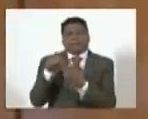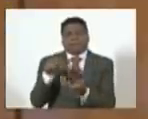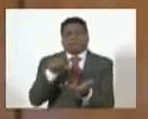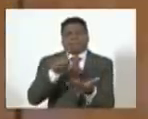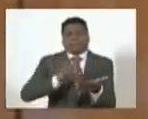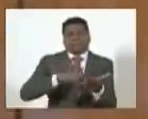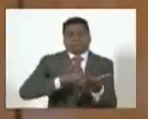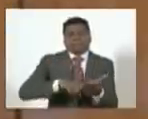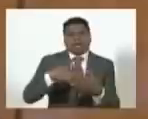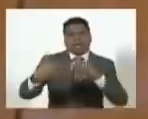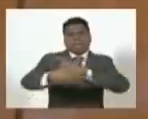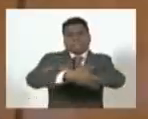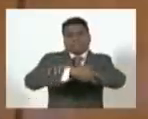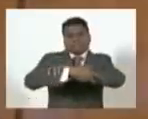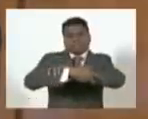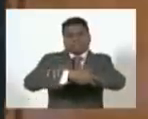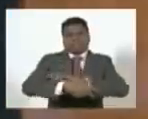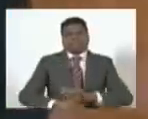renta.